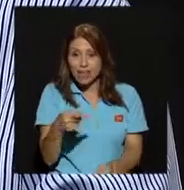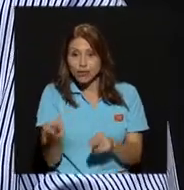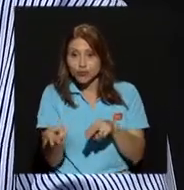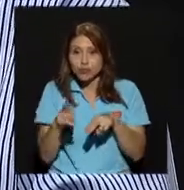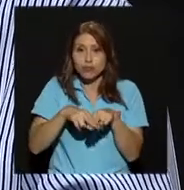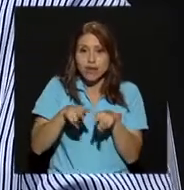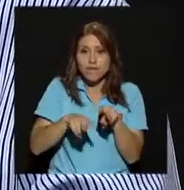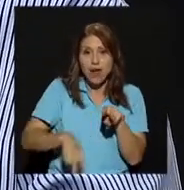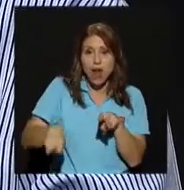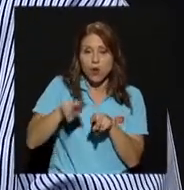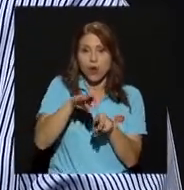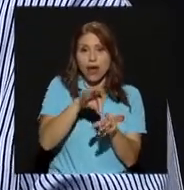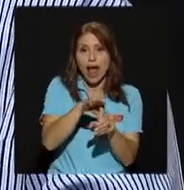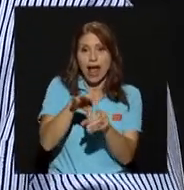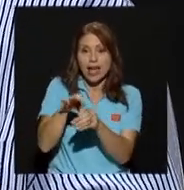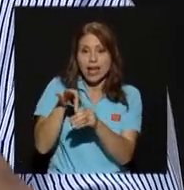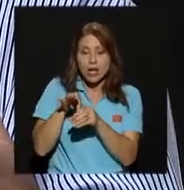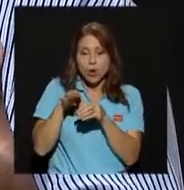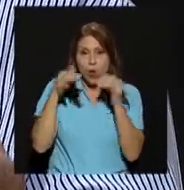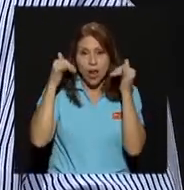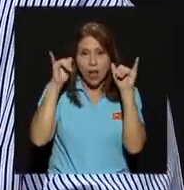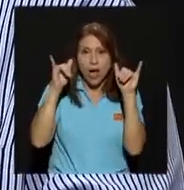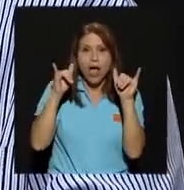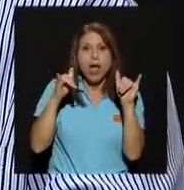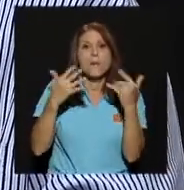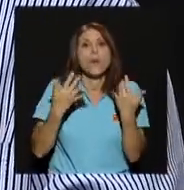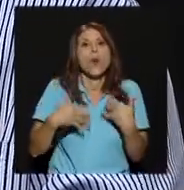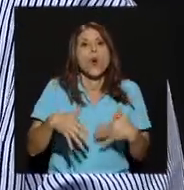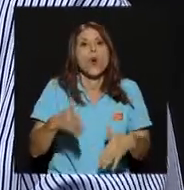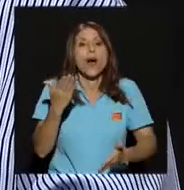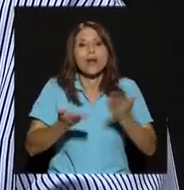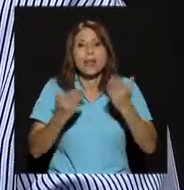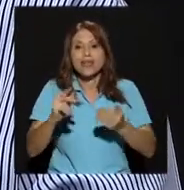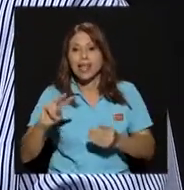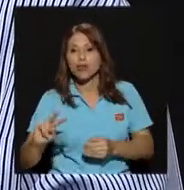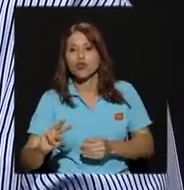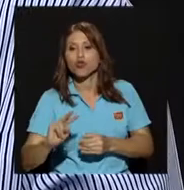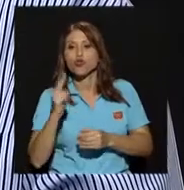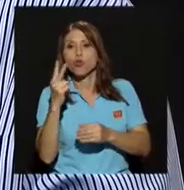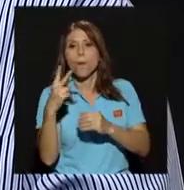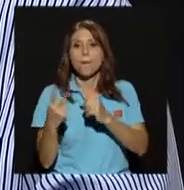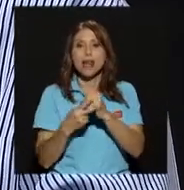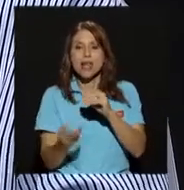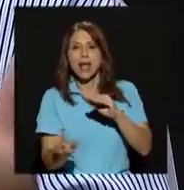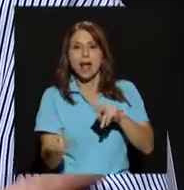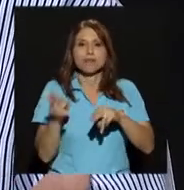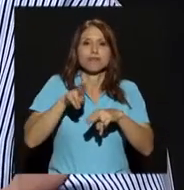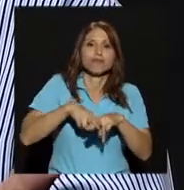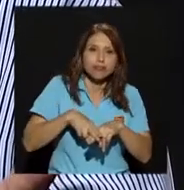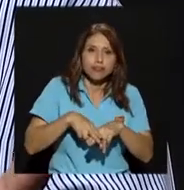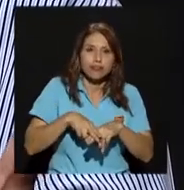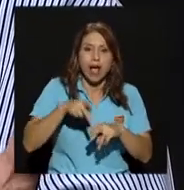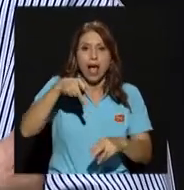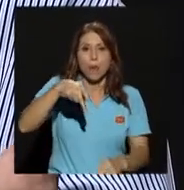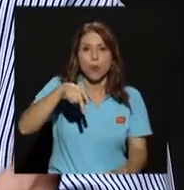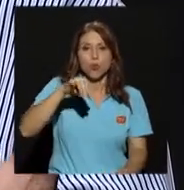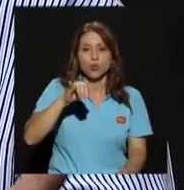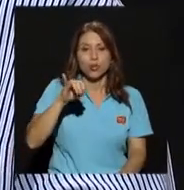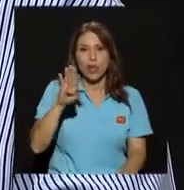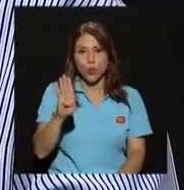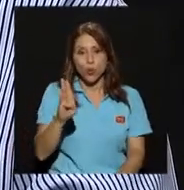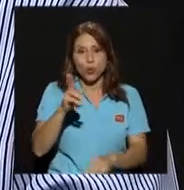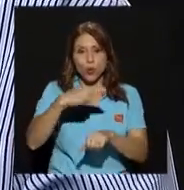agropecuario agregado, probablemente duplica el aporte al Producto Interno